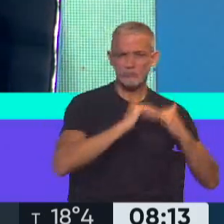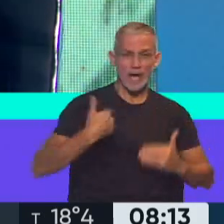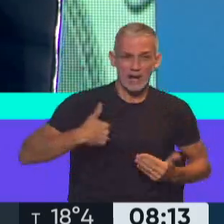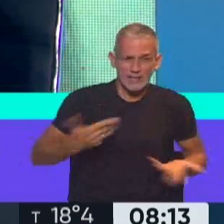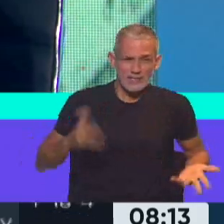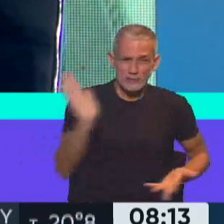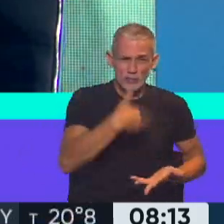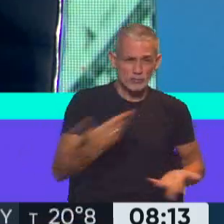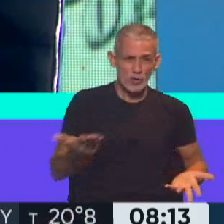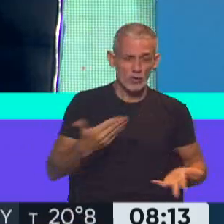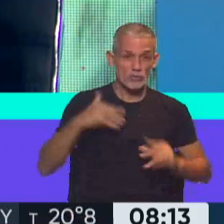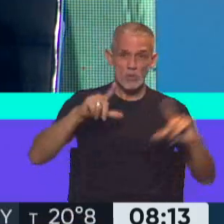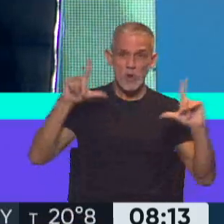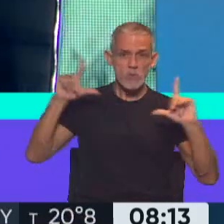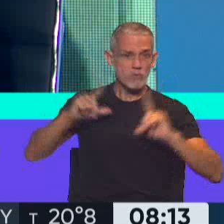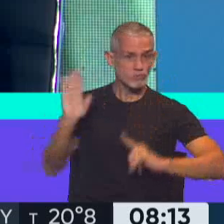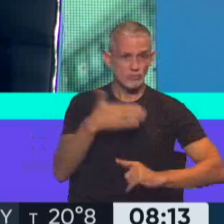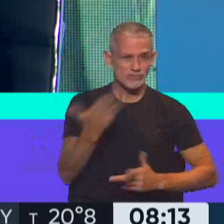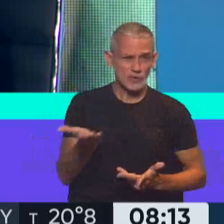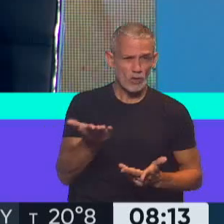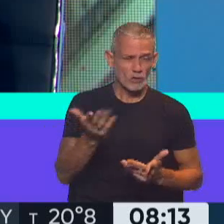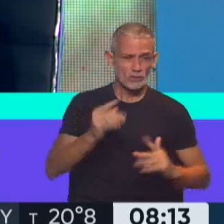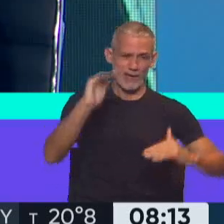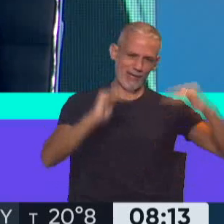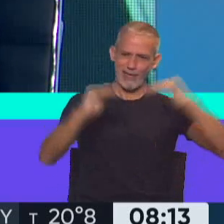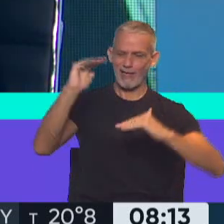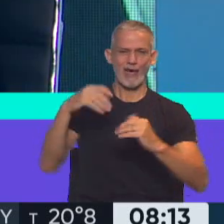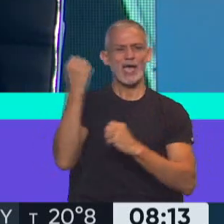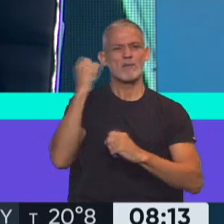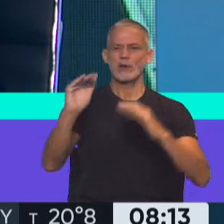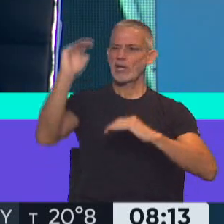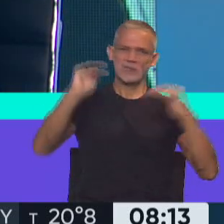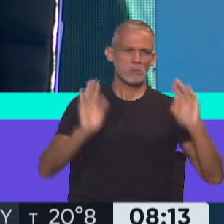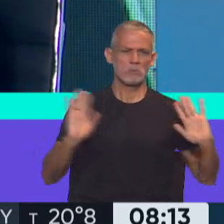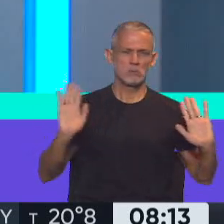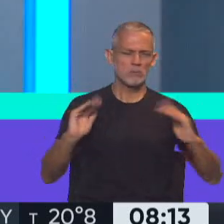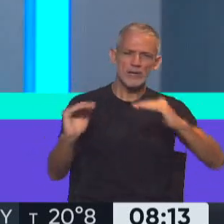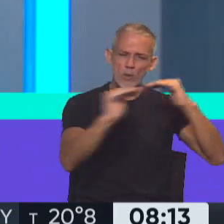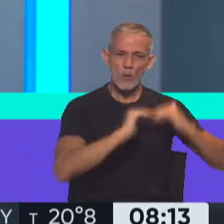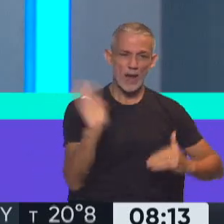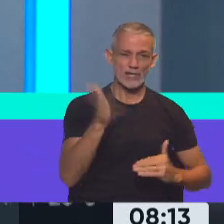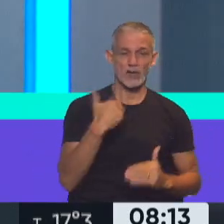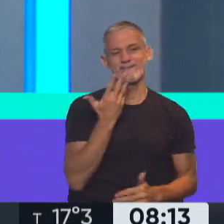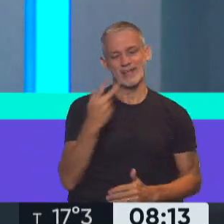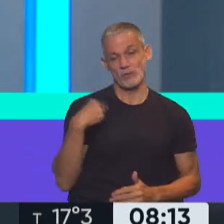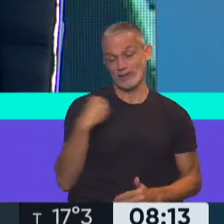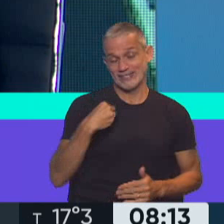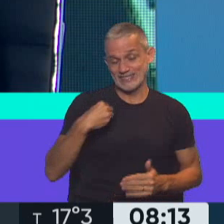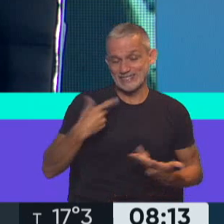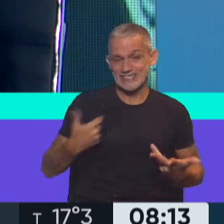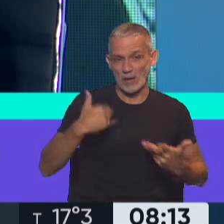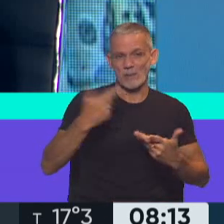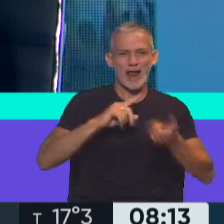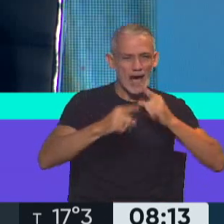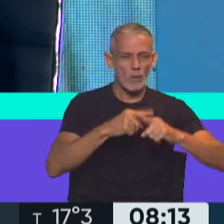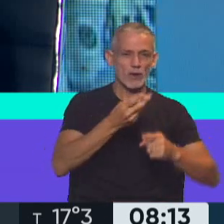¿no?, sentirnos protagonistas en esto que nos toca vivir en la Argentina, que realmente es interesante. O sea, ¿te gustaría que te convoquen a este acuerdo de precios y